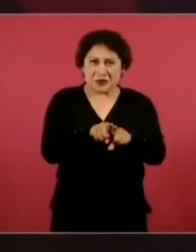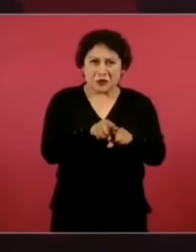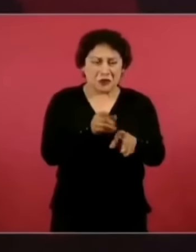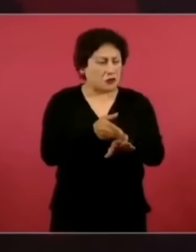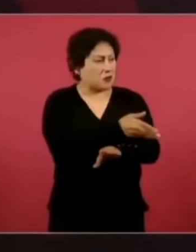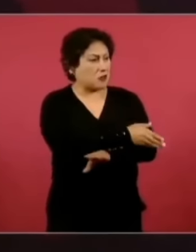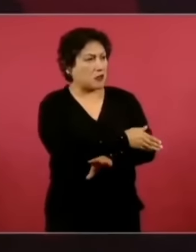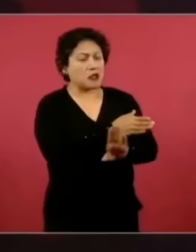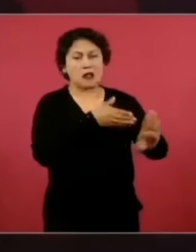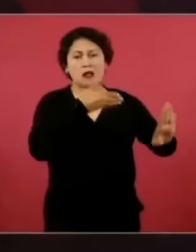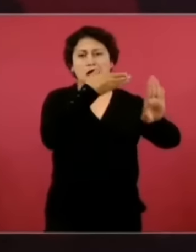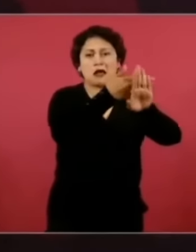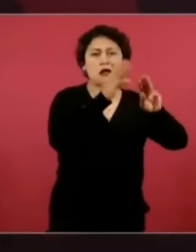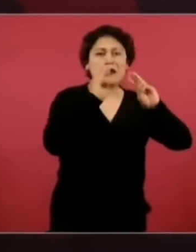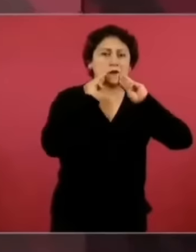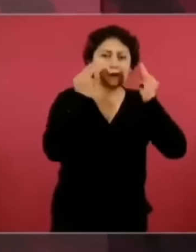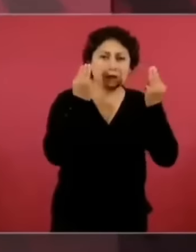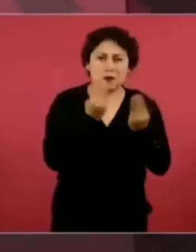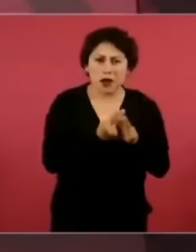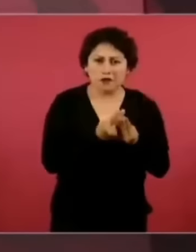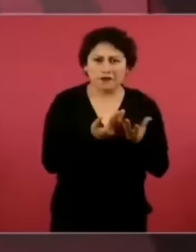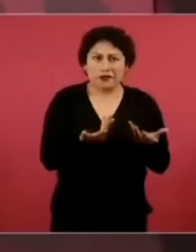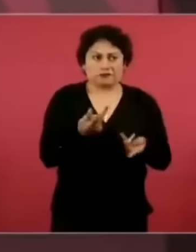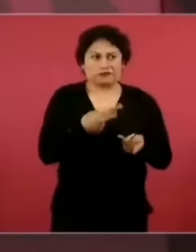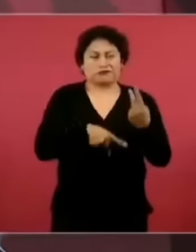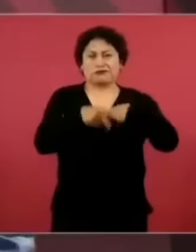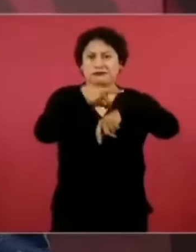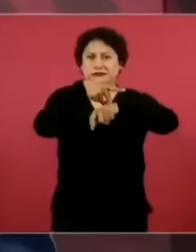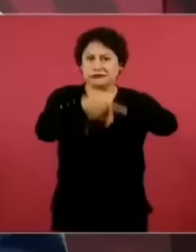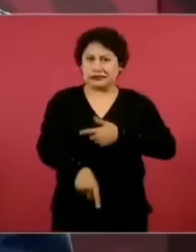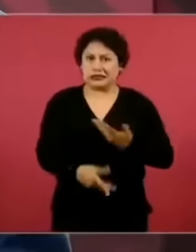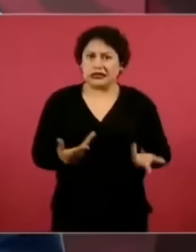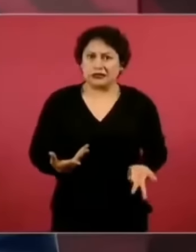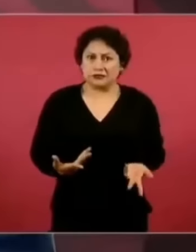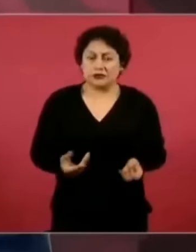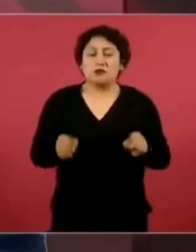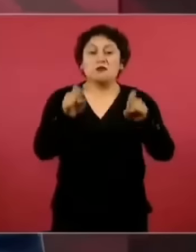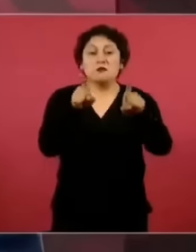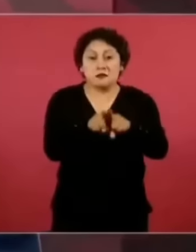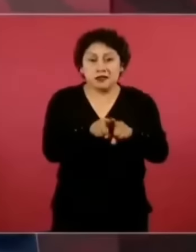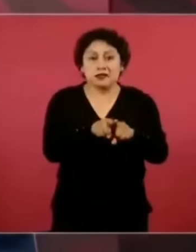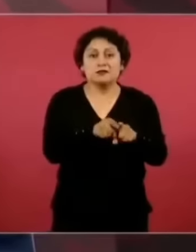El daño que causó el fraude del 2006.